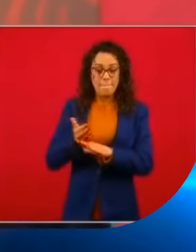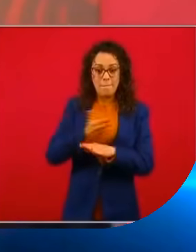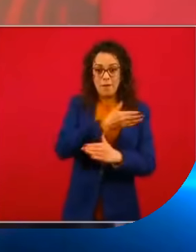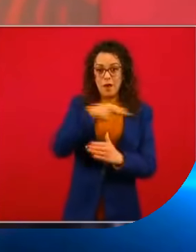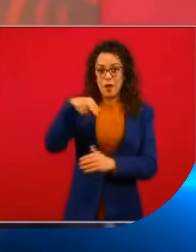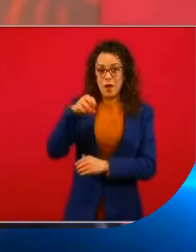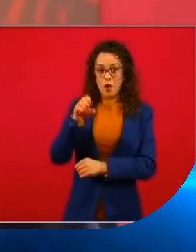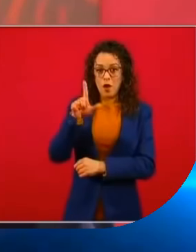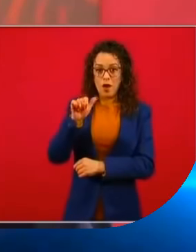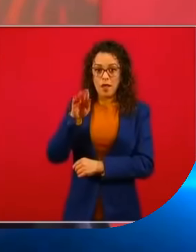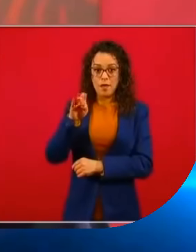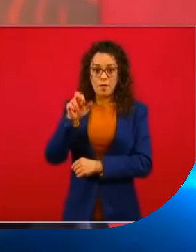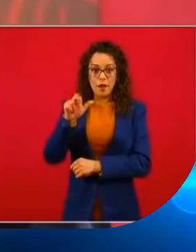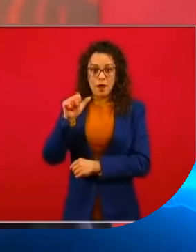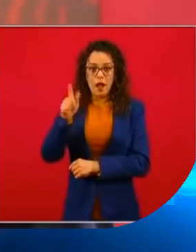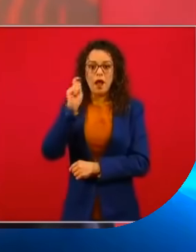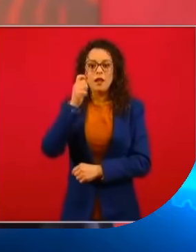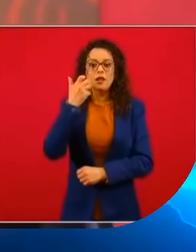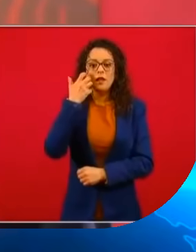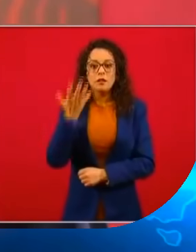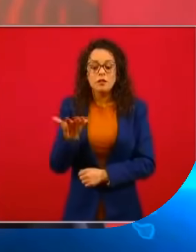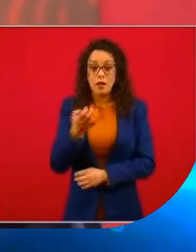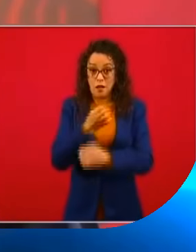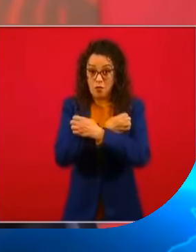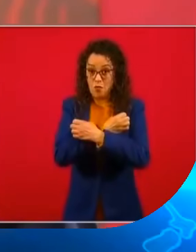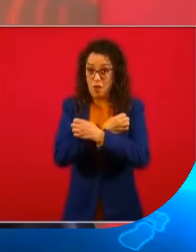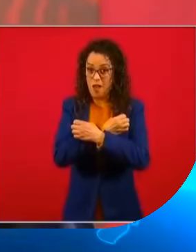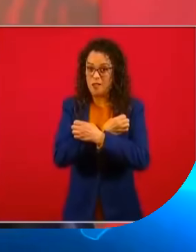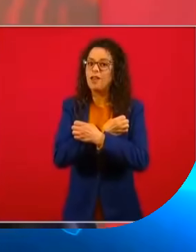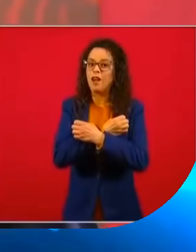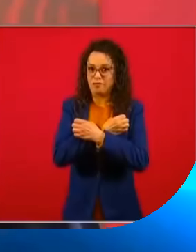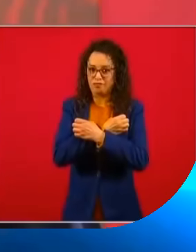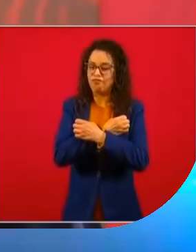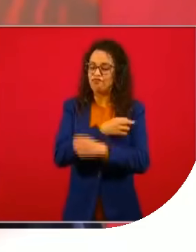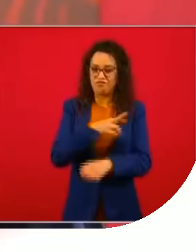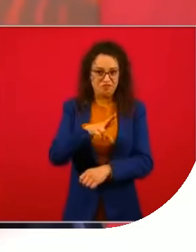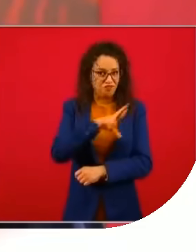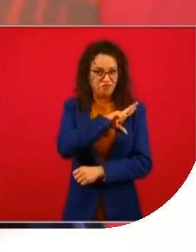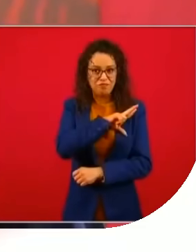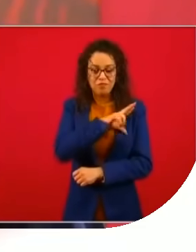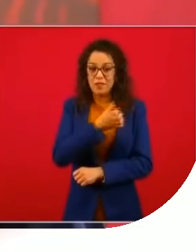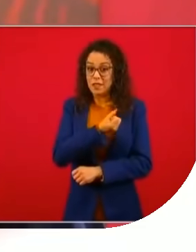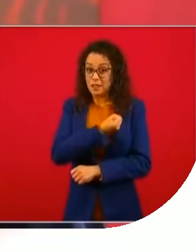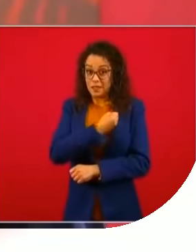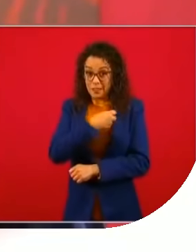privatización de la educación, de la salud.